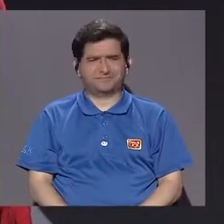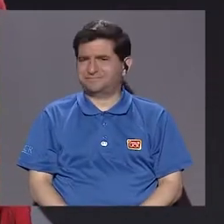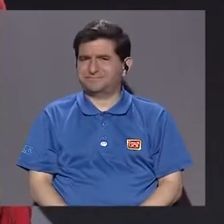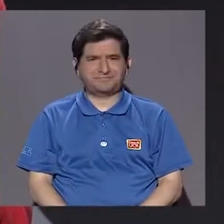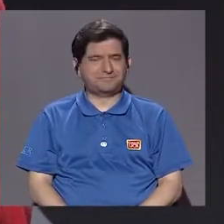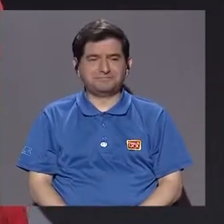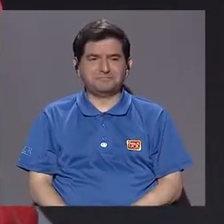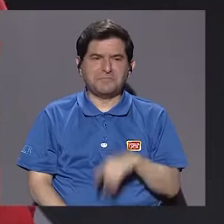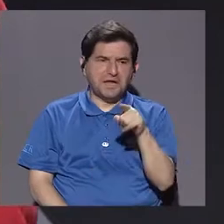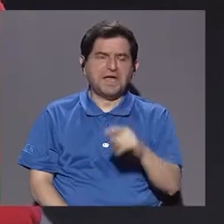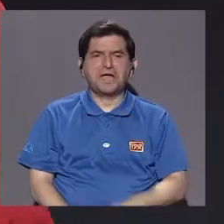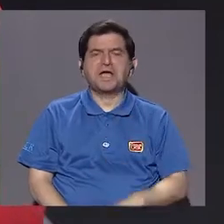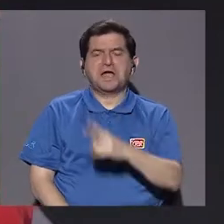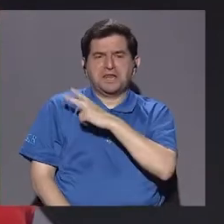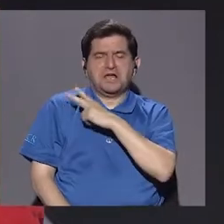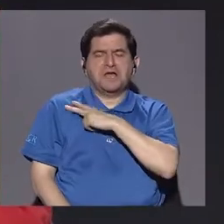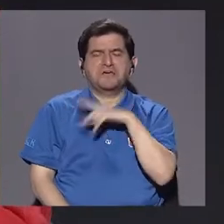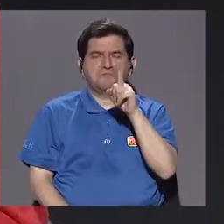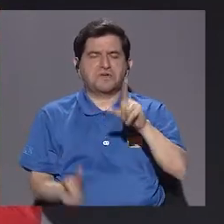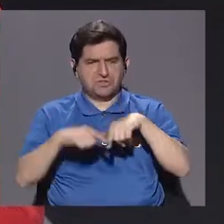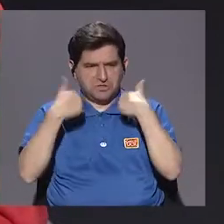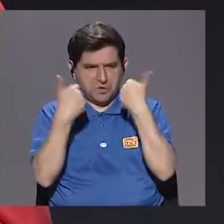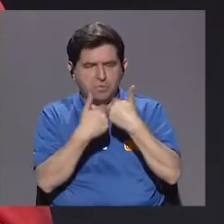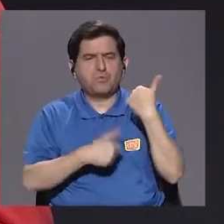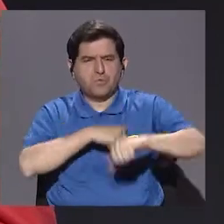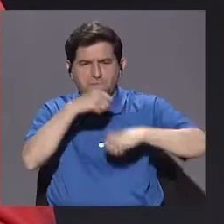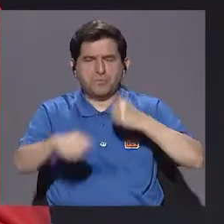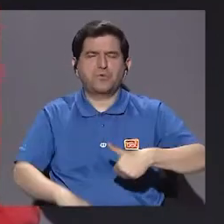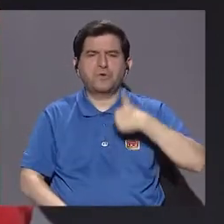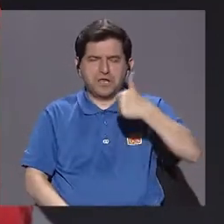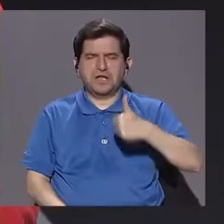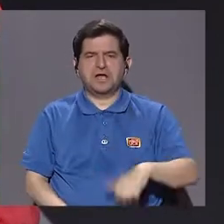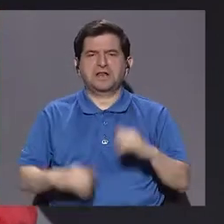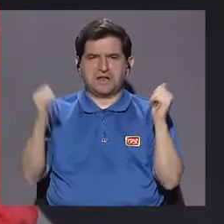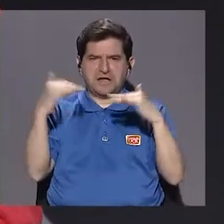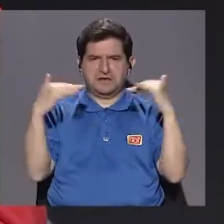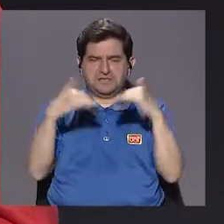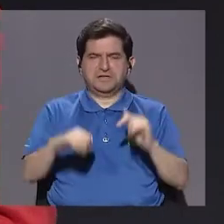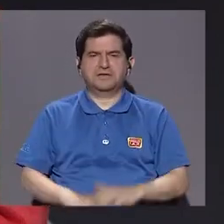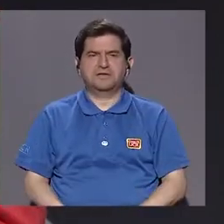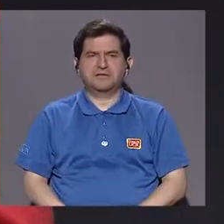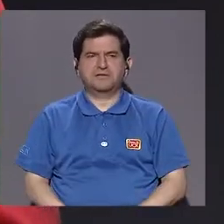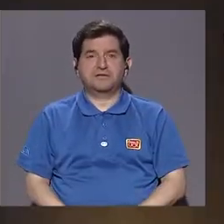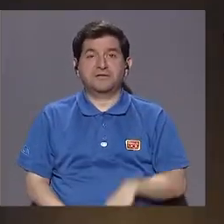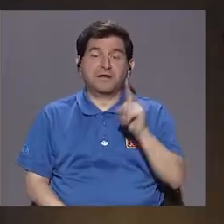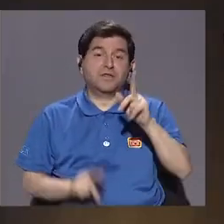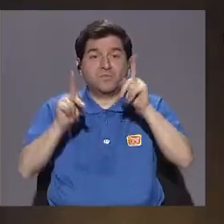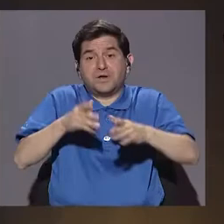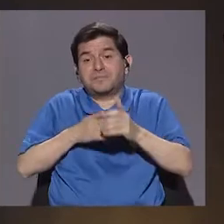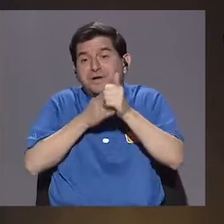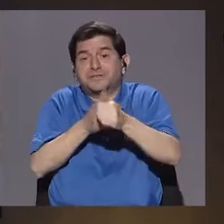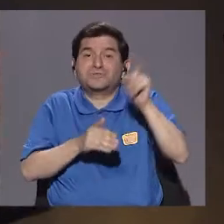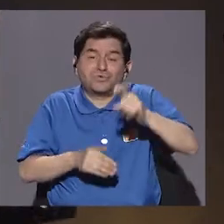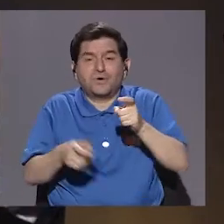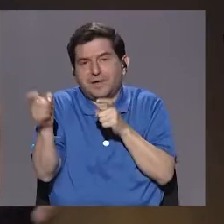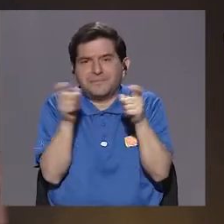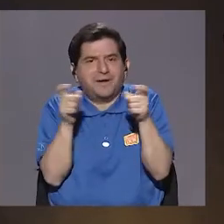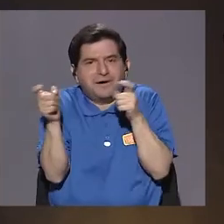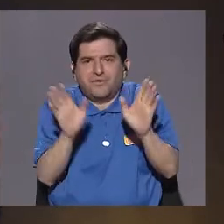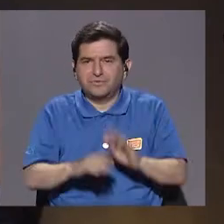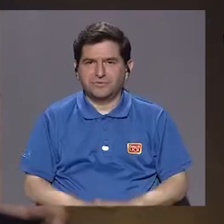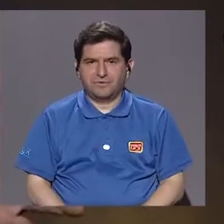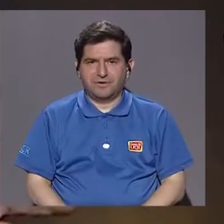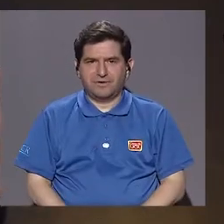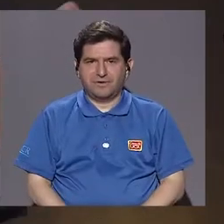digamos comandante de su ejército para pelear y ganar la guerra y además alguien tenía que guiar el asunto y controlarlo